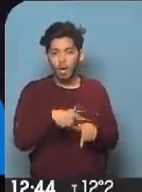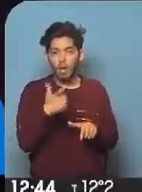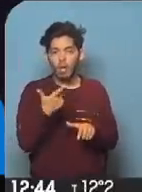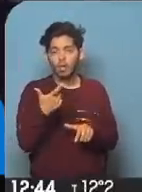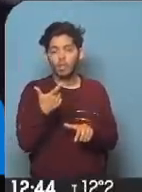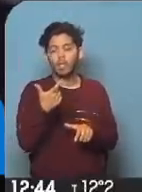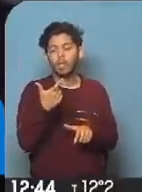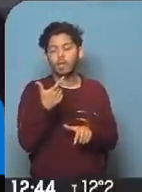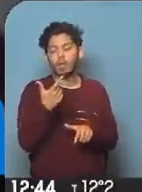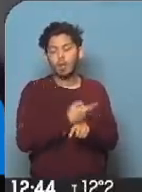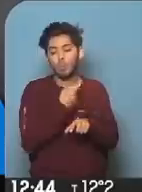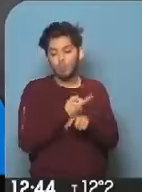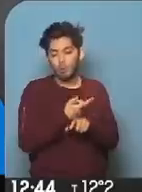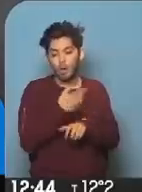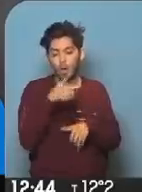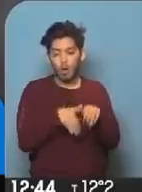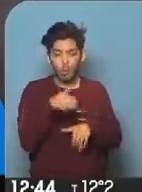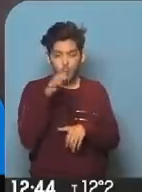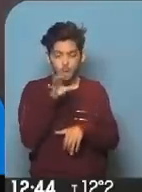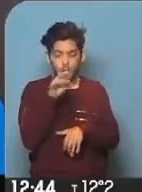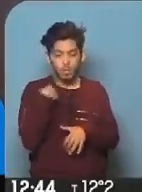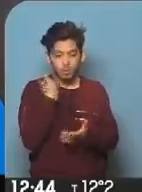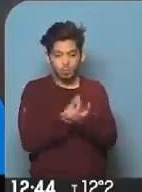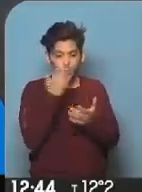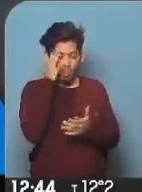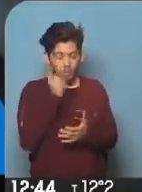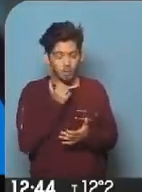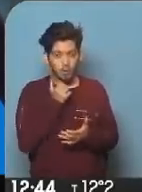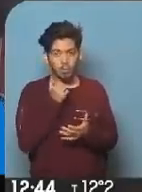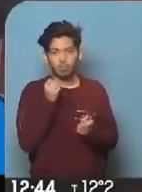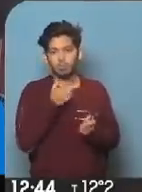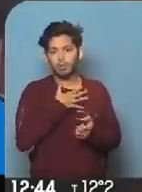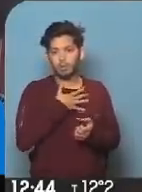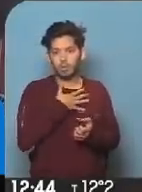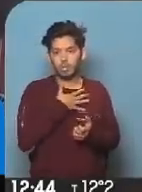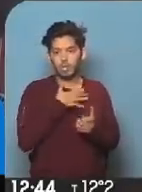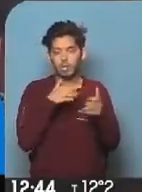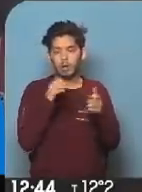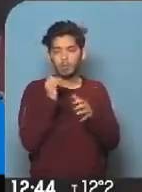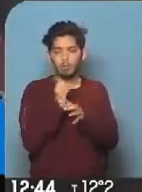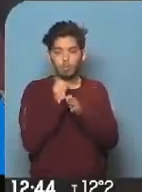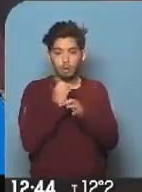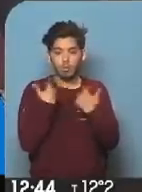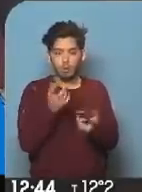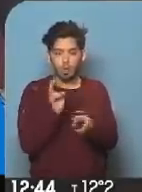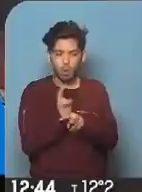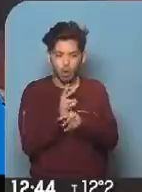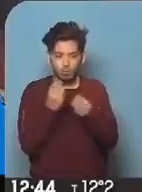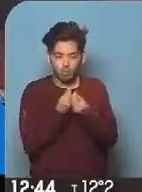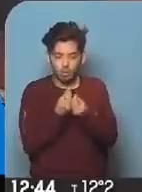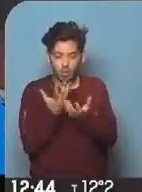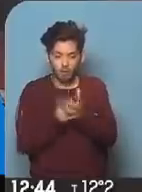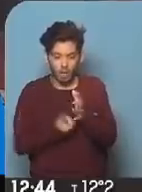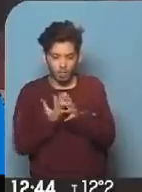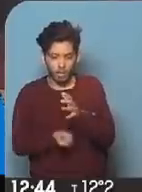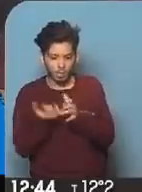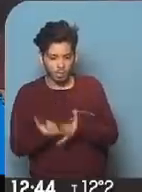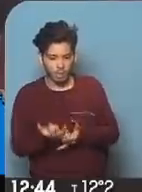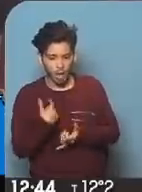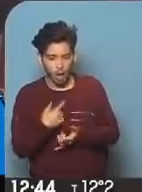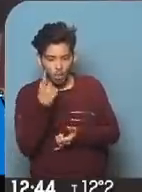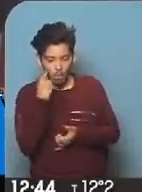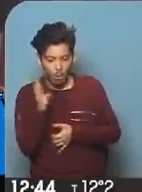poder por la vía democrática, sí, el ejercicio de la soberanía popular. Y por eso están cuidando mucho estos desboques que tiene Bolsonaro que hacen que